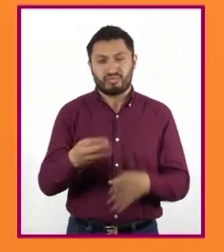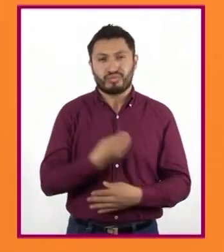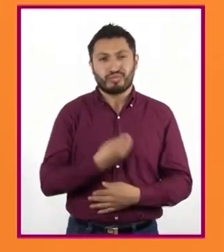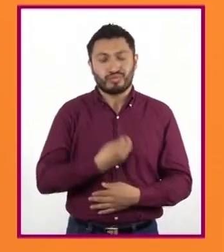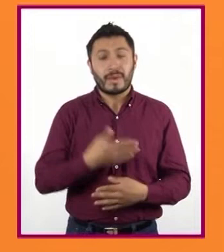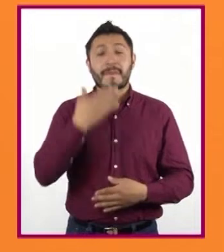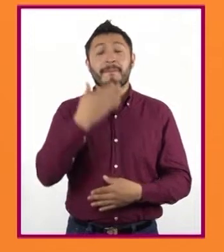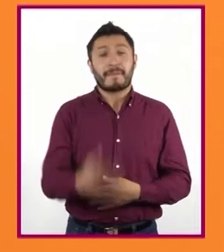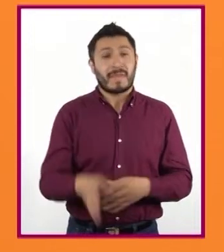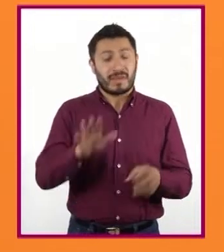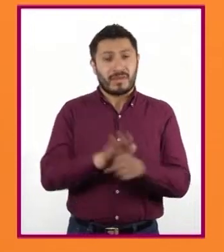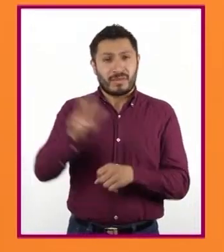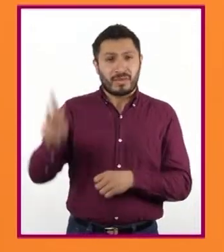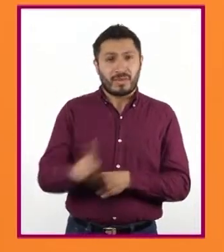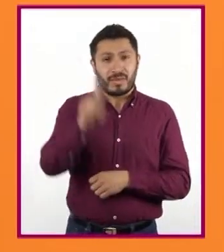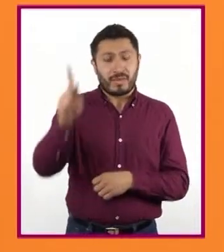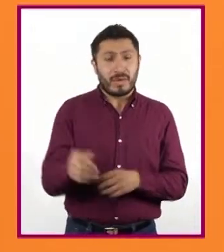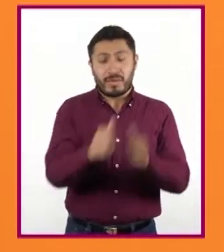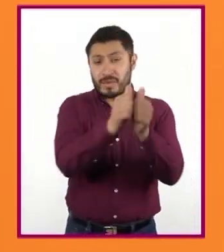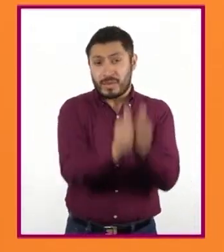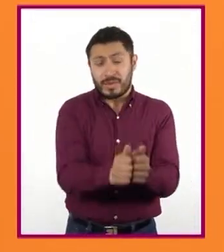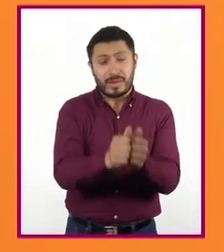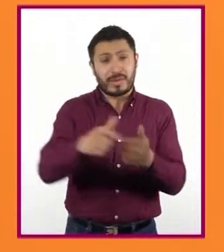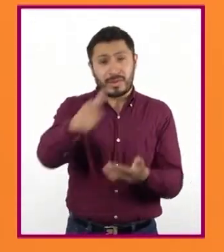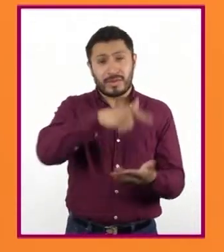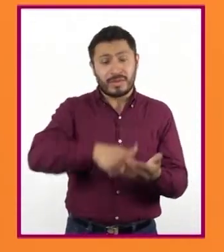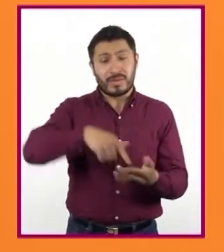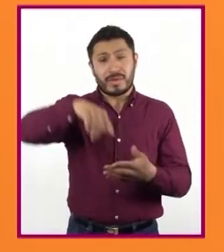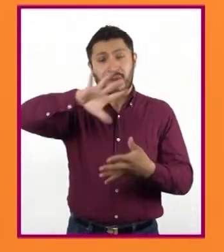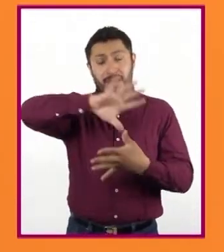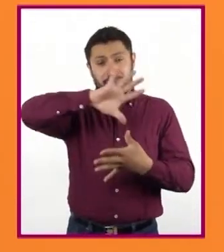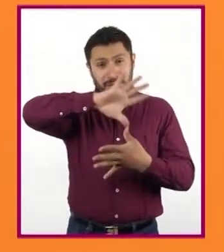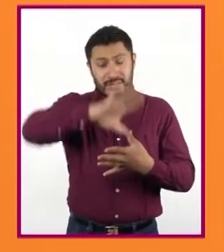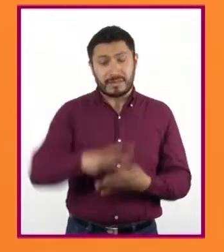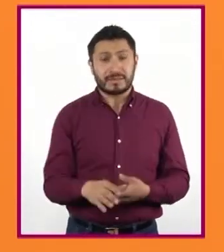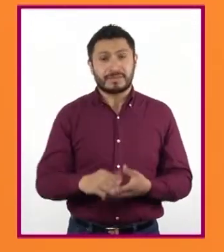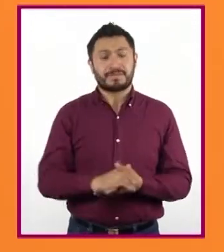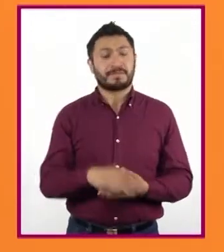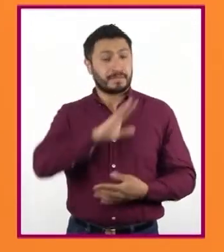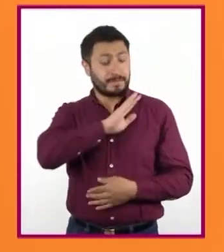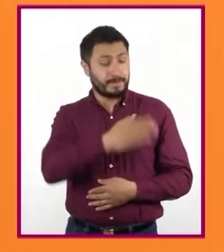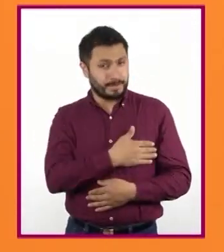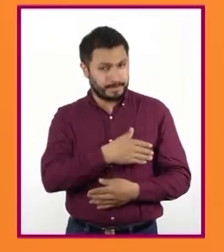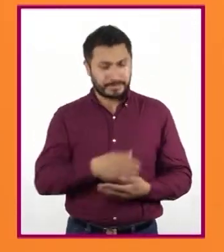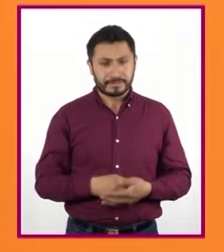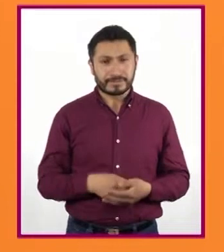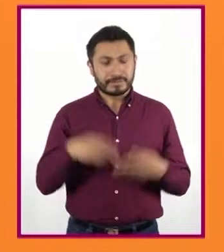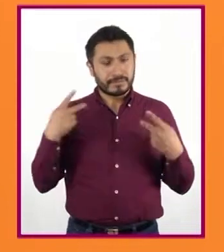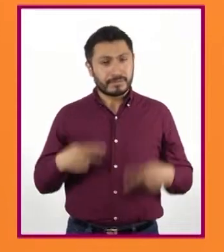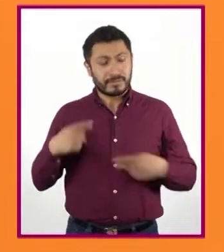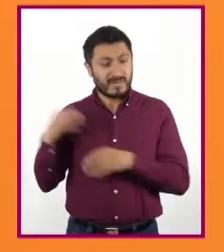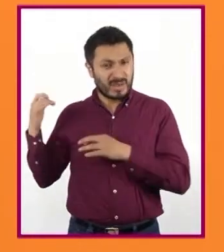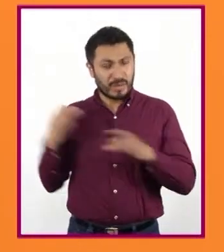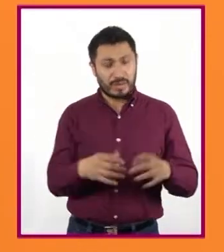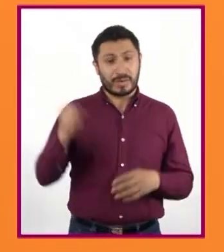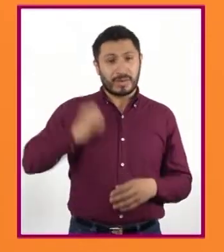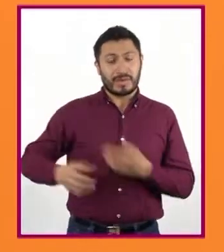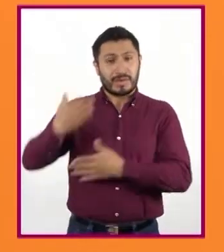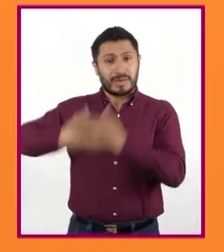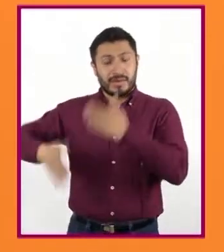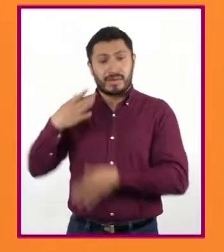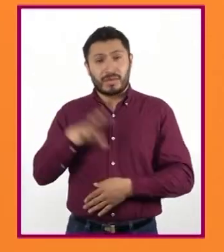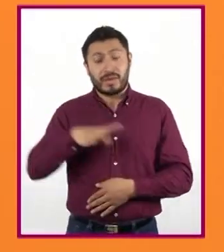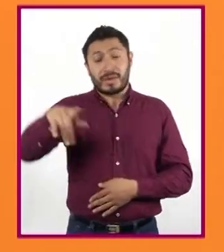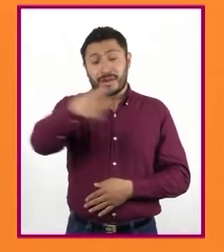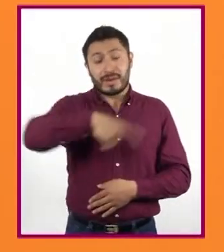que los pueblos sedentarios del área mesoamericana los embates de los españoles. Siglos atrás, parte de esa